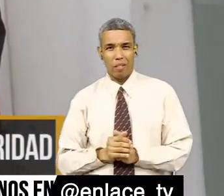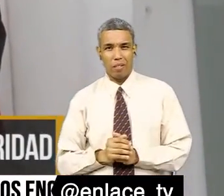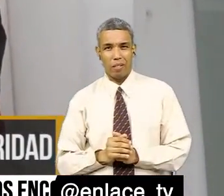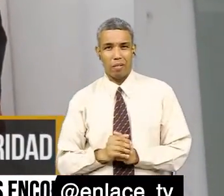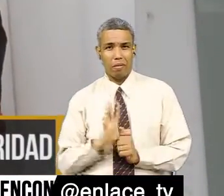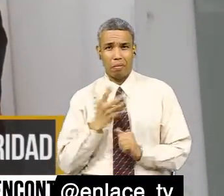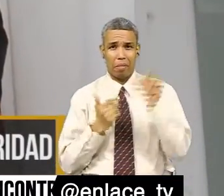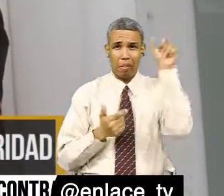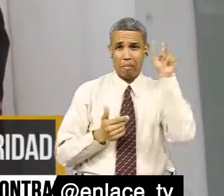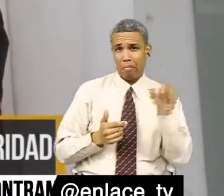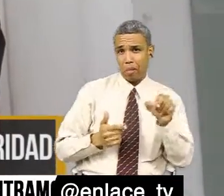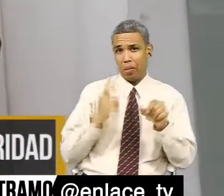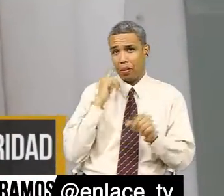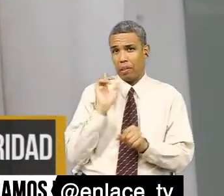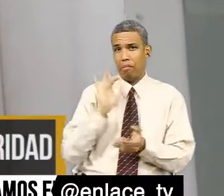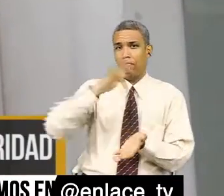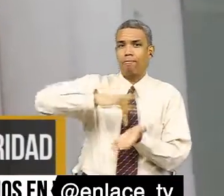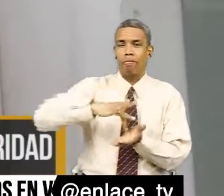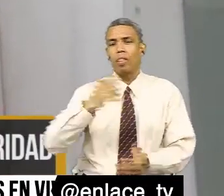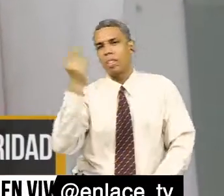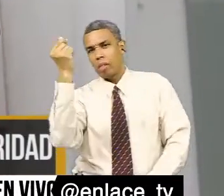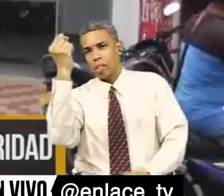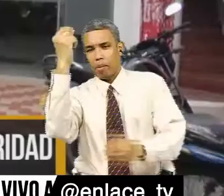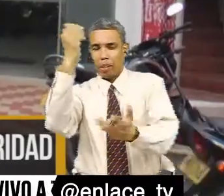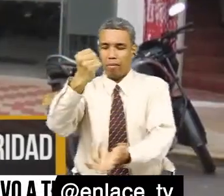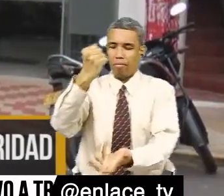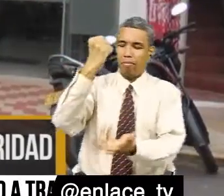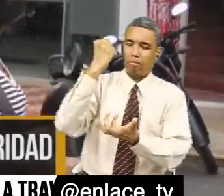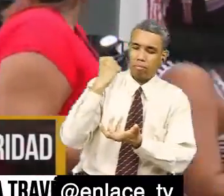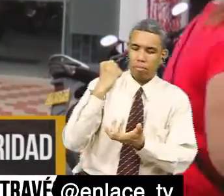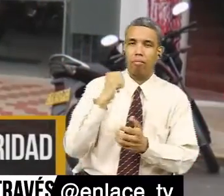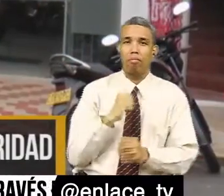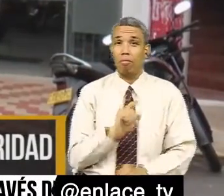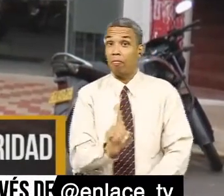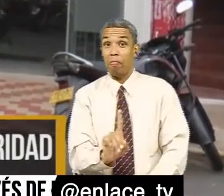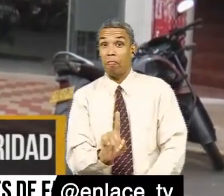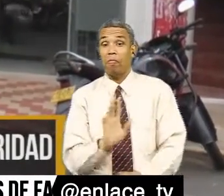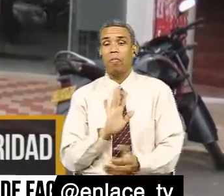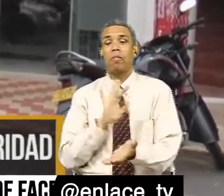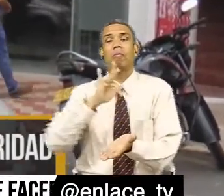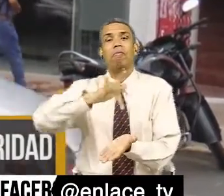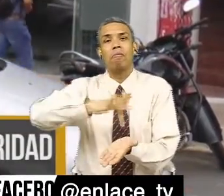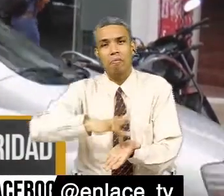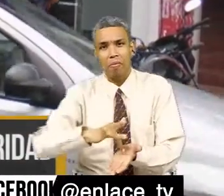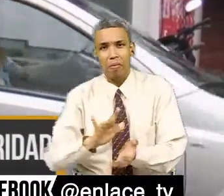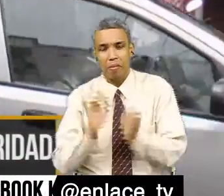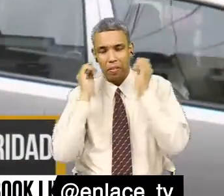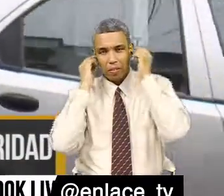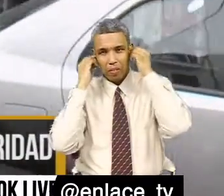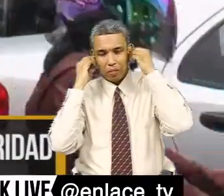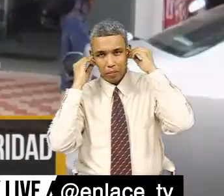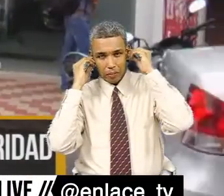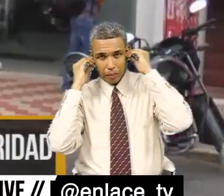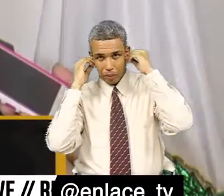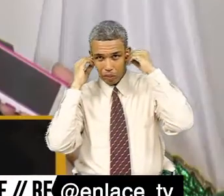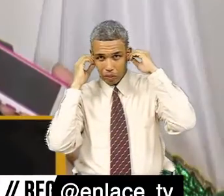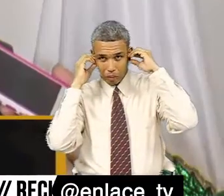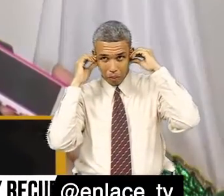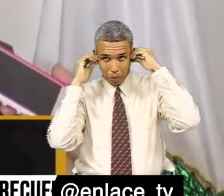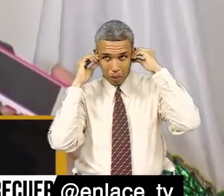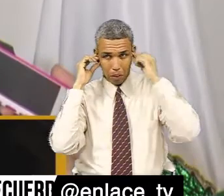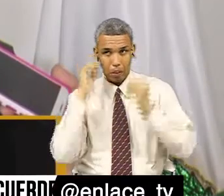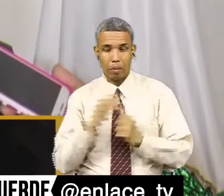retiro dentro de ese establecimiento. Esa persona no llega al lugar, lo que ya nos estaría dando un primer reporte de